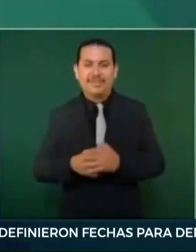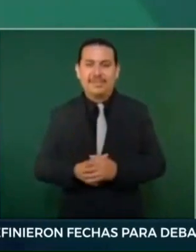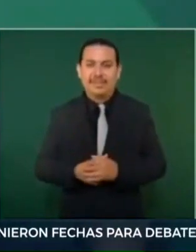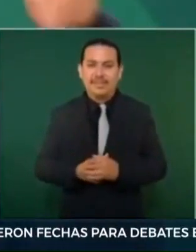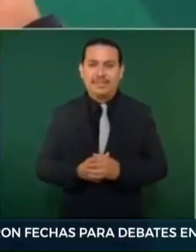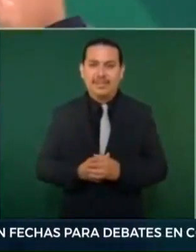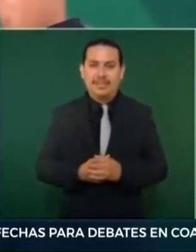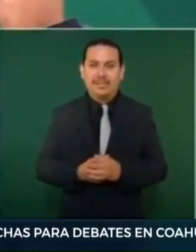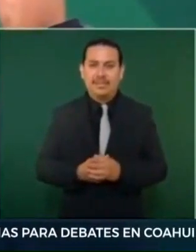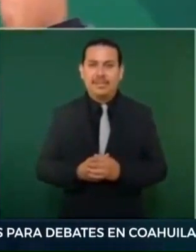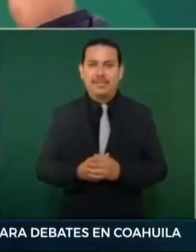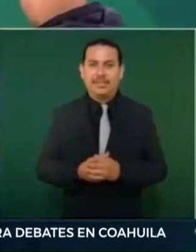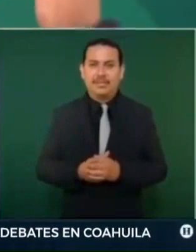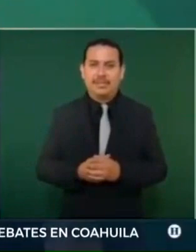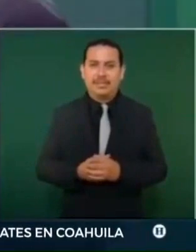Y eso es